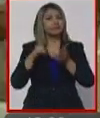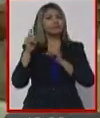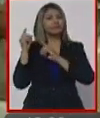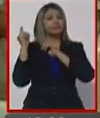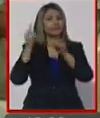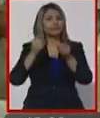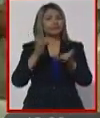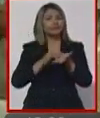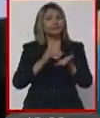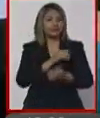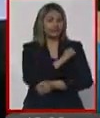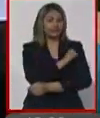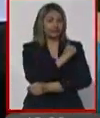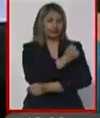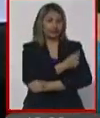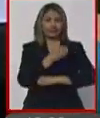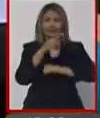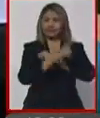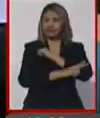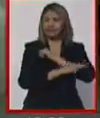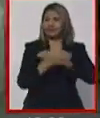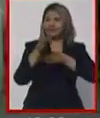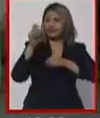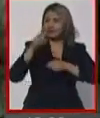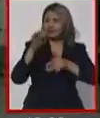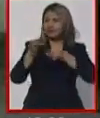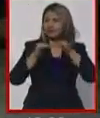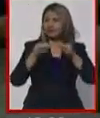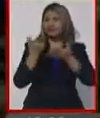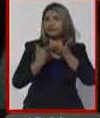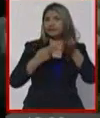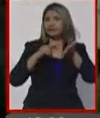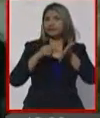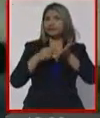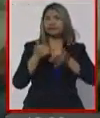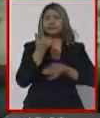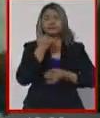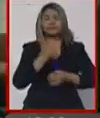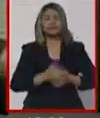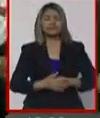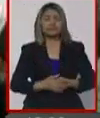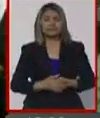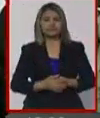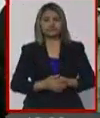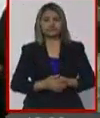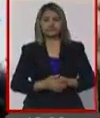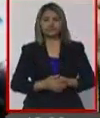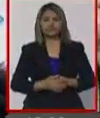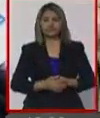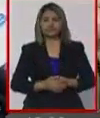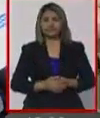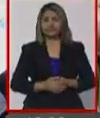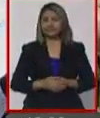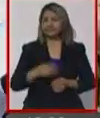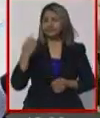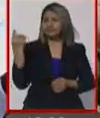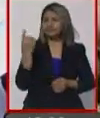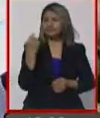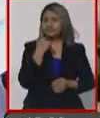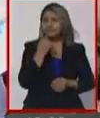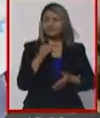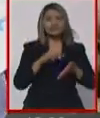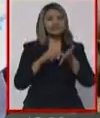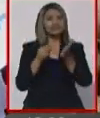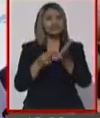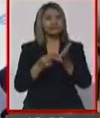no asistencia de estas autoridades nacionales que deberían explicar acerca de lo que sucedió con el tema en Caguasí. Y esto lo único que